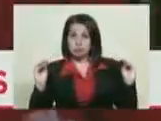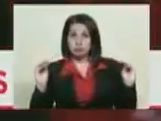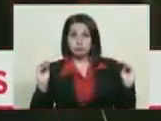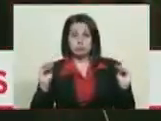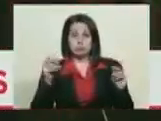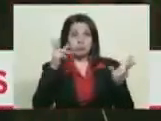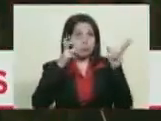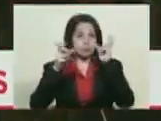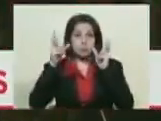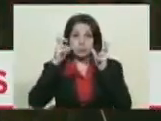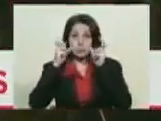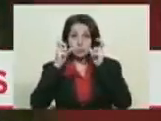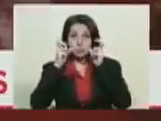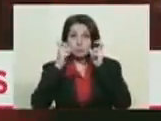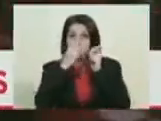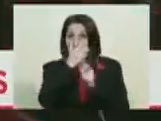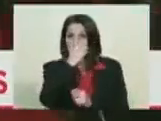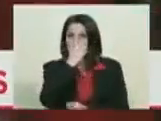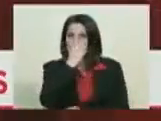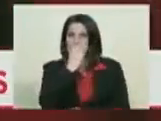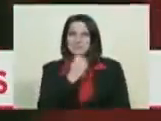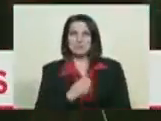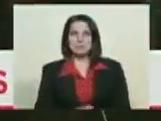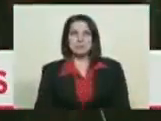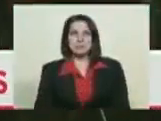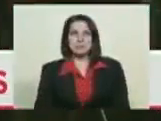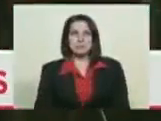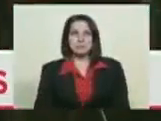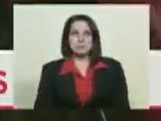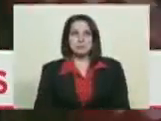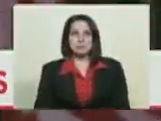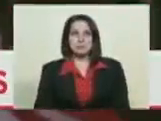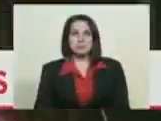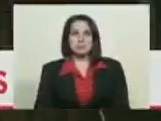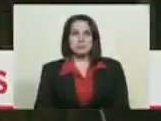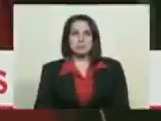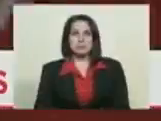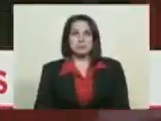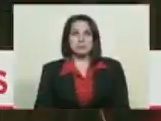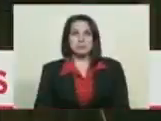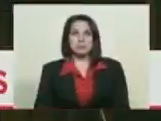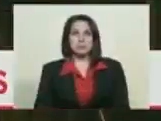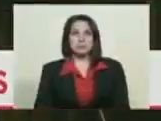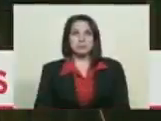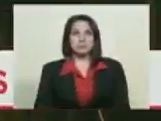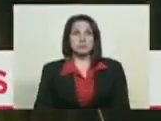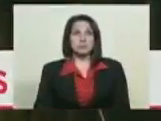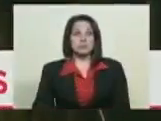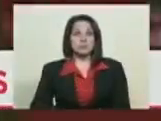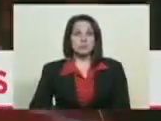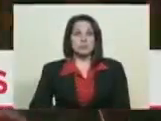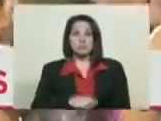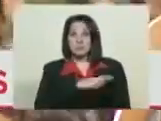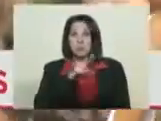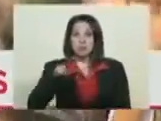oyen bien, ¡Somos